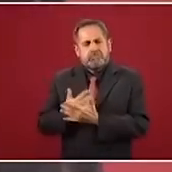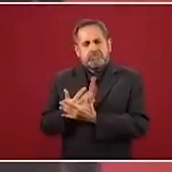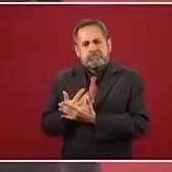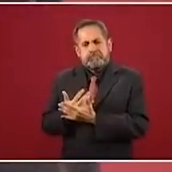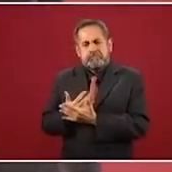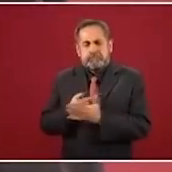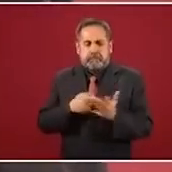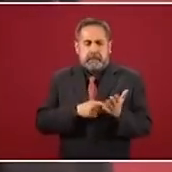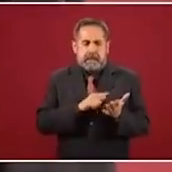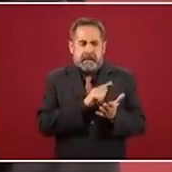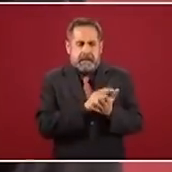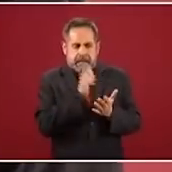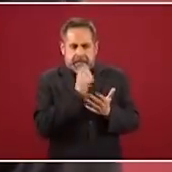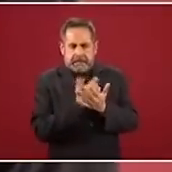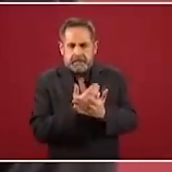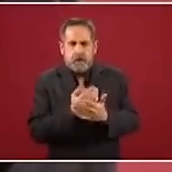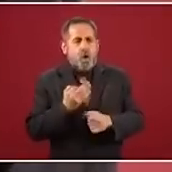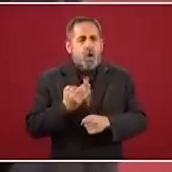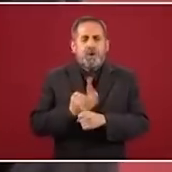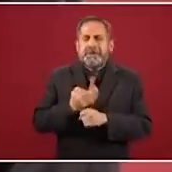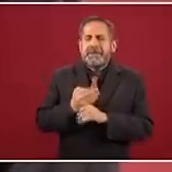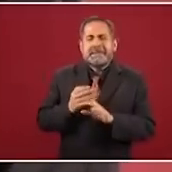legal. No queremos